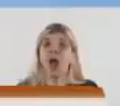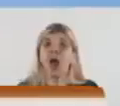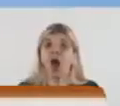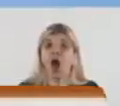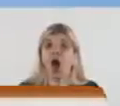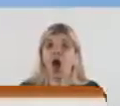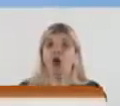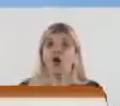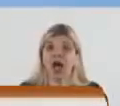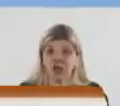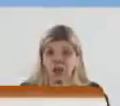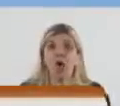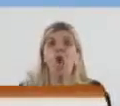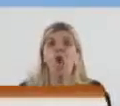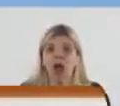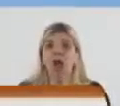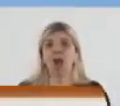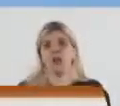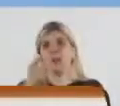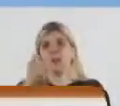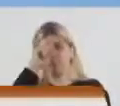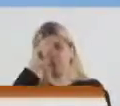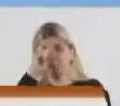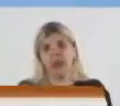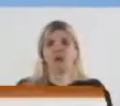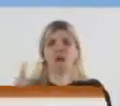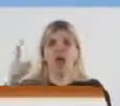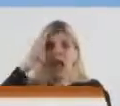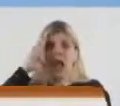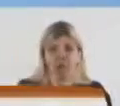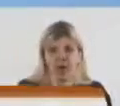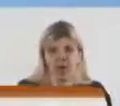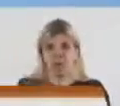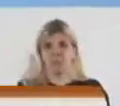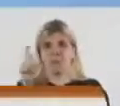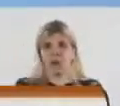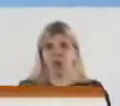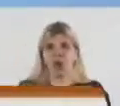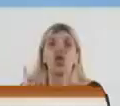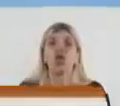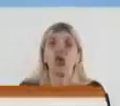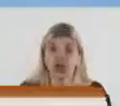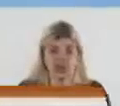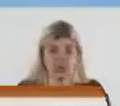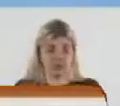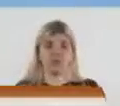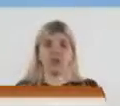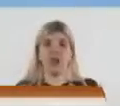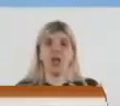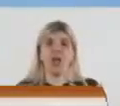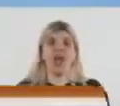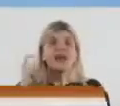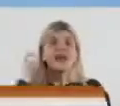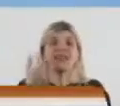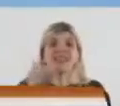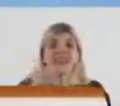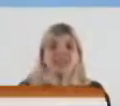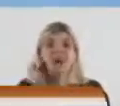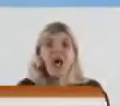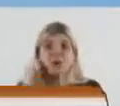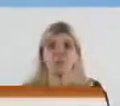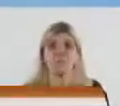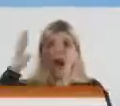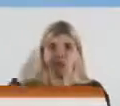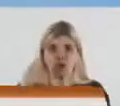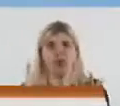decir personal de la salud personal de las fuerzas armadas y de seguridad docentes mayores de 60 años y personas